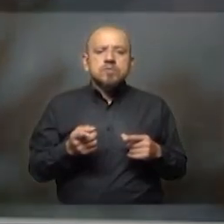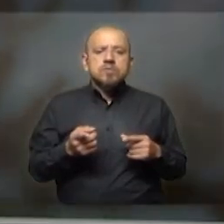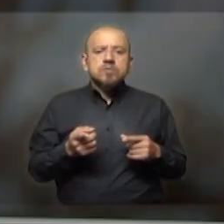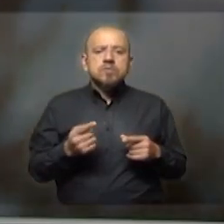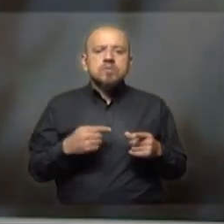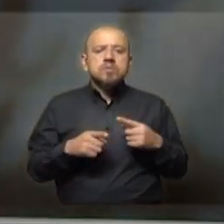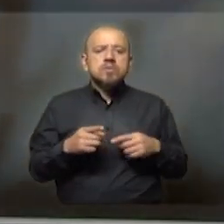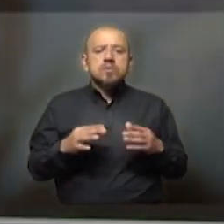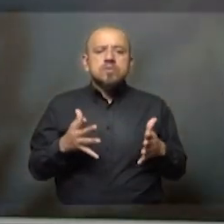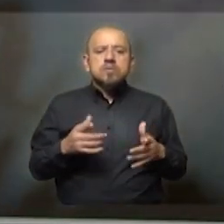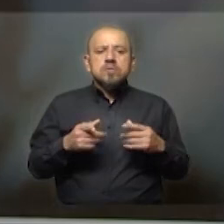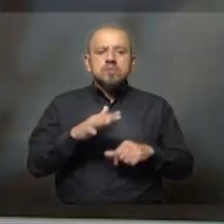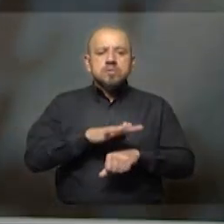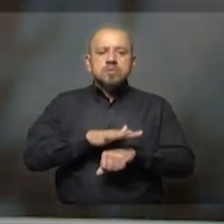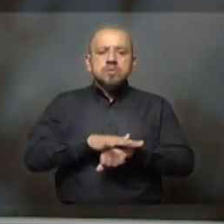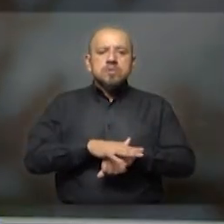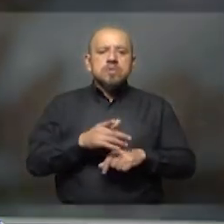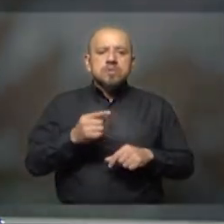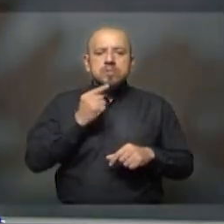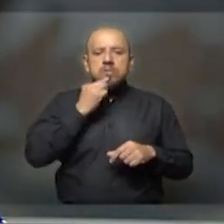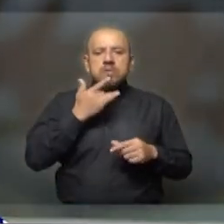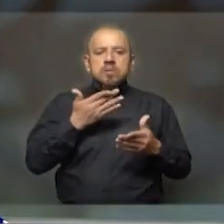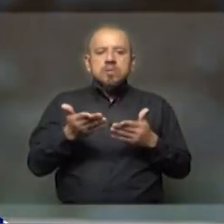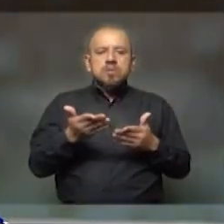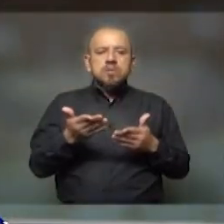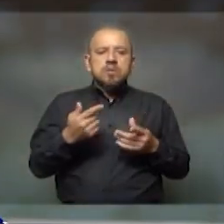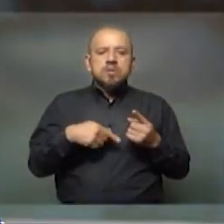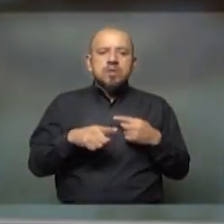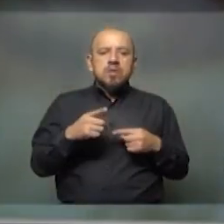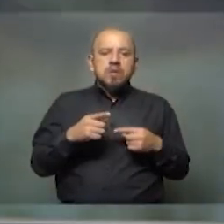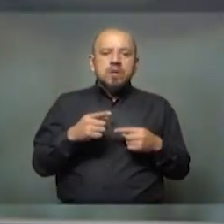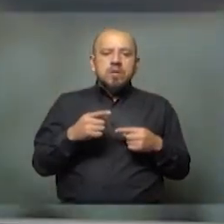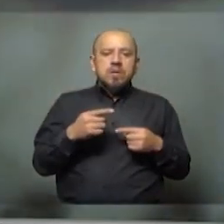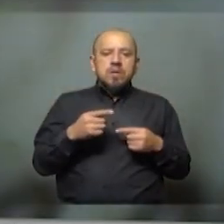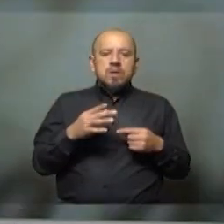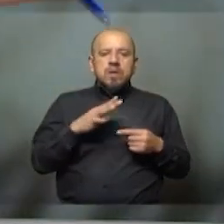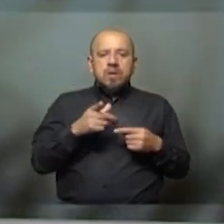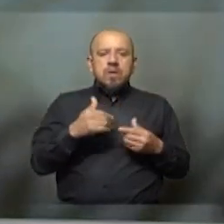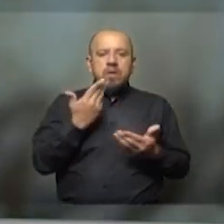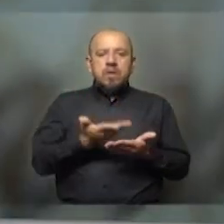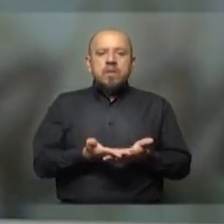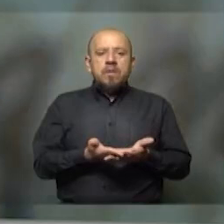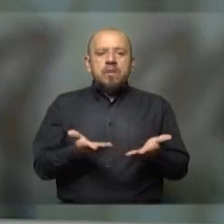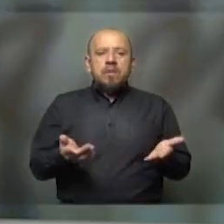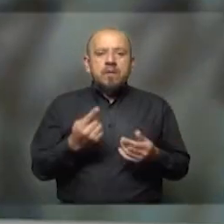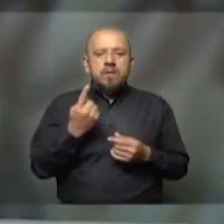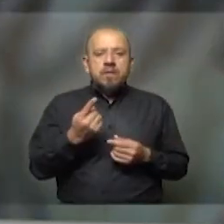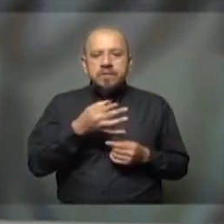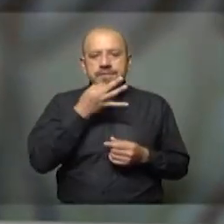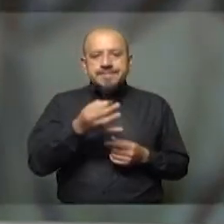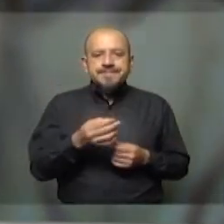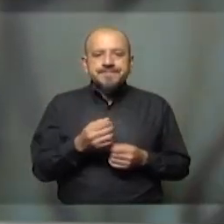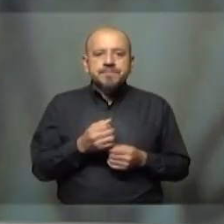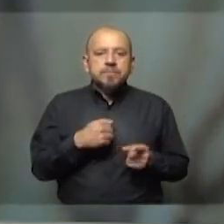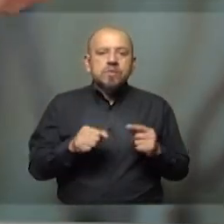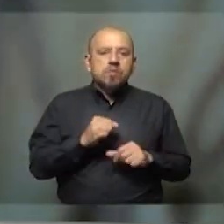cómo la ves qué significó en su momento teniendo en cuenta por ejemplo que se había presentado había otra propuesta una que decía que podía